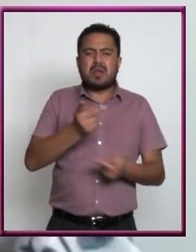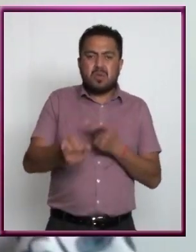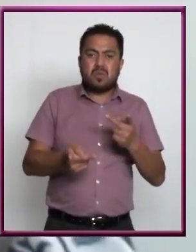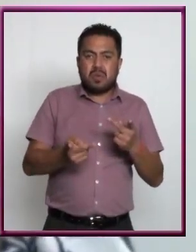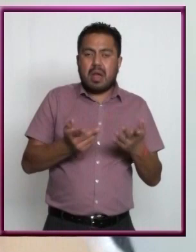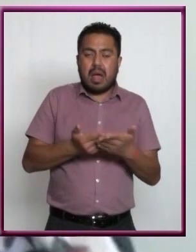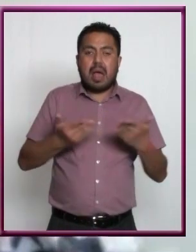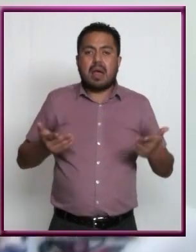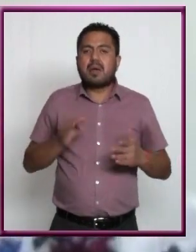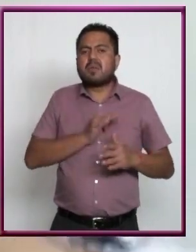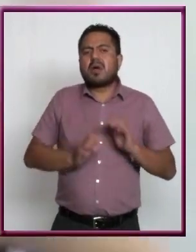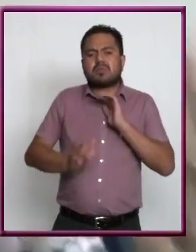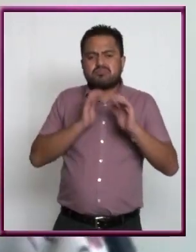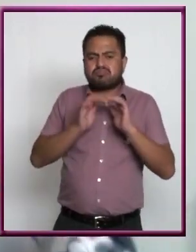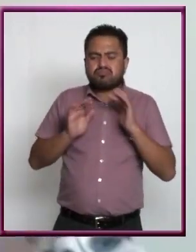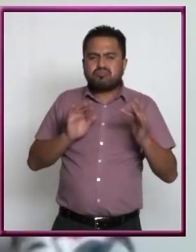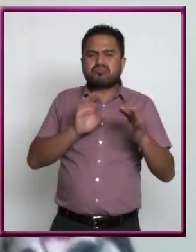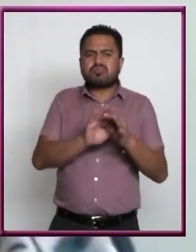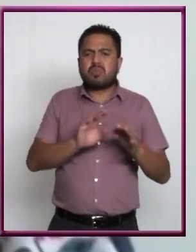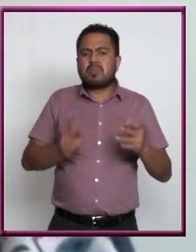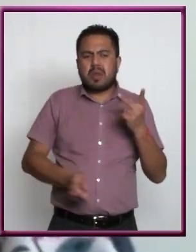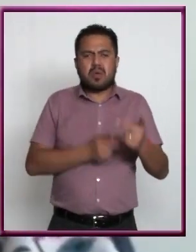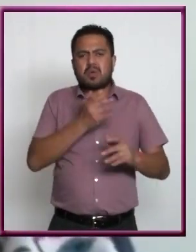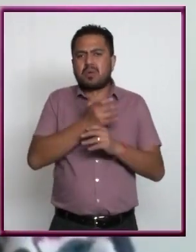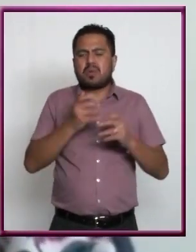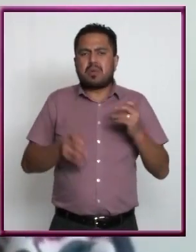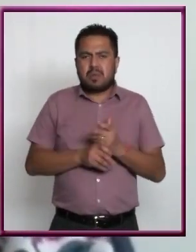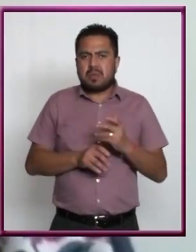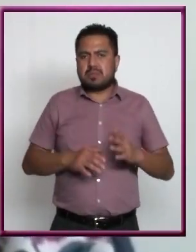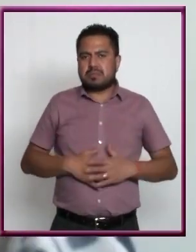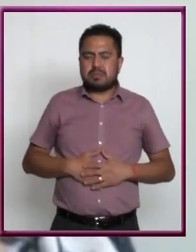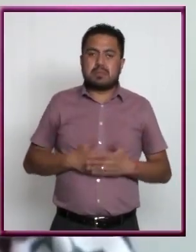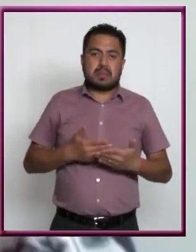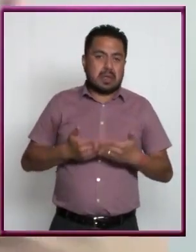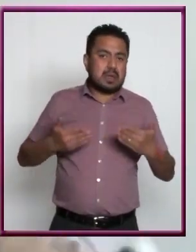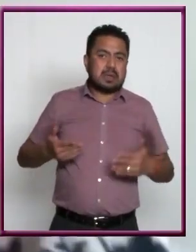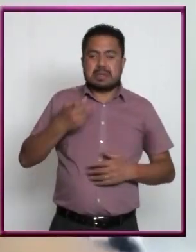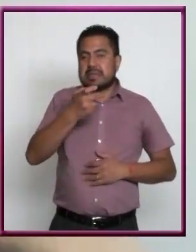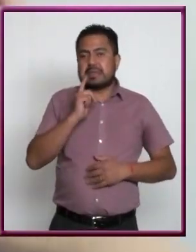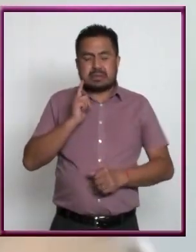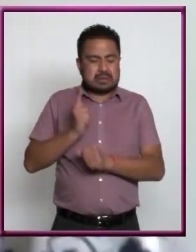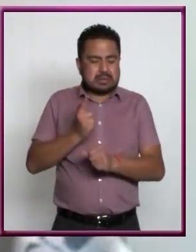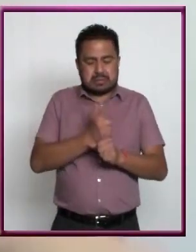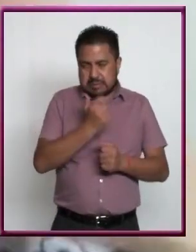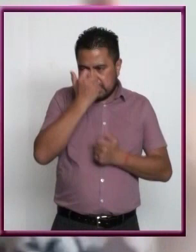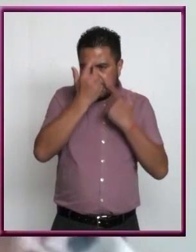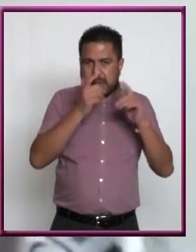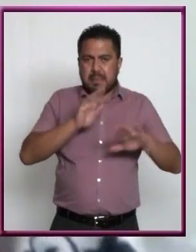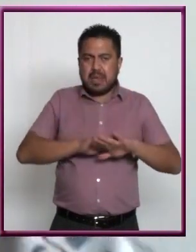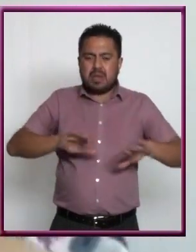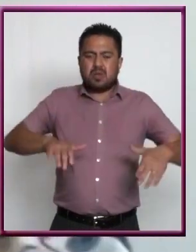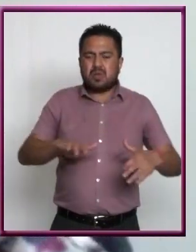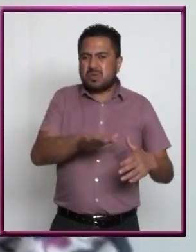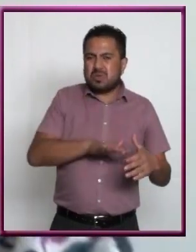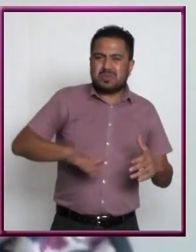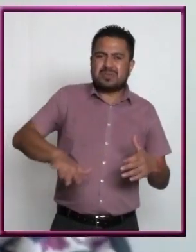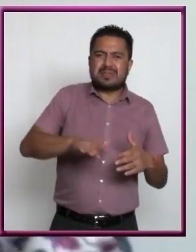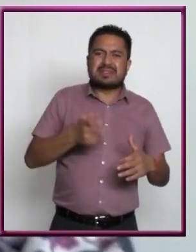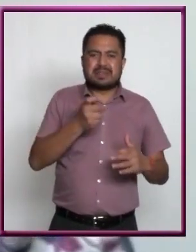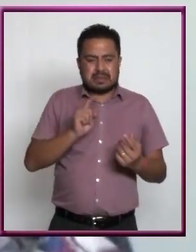pueden establecer una conversación o preguntarles cosas. Y entonces ahí se va un poco creando esa comunidad,